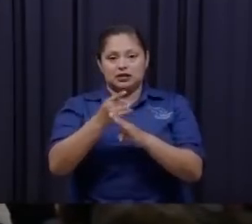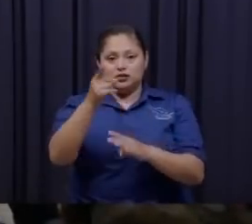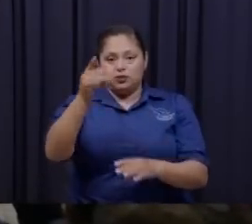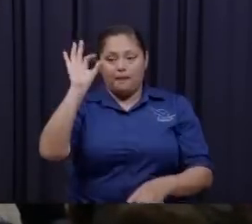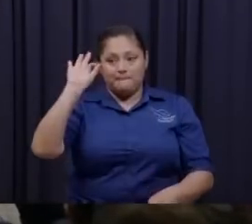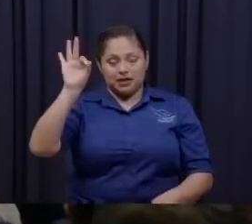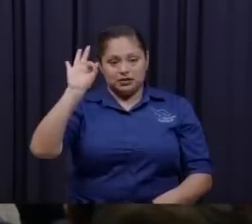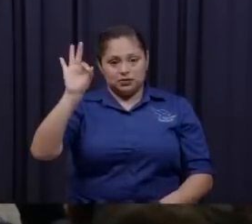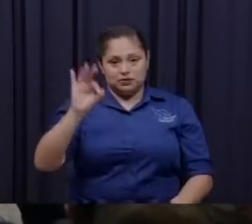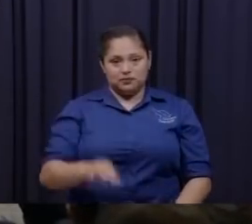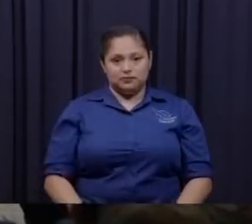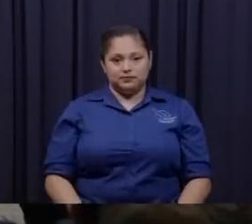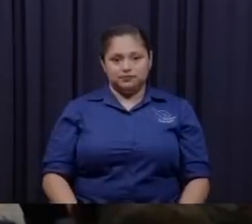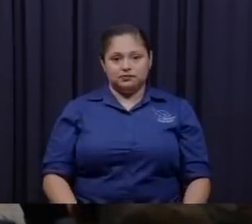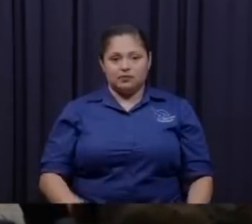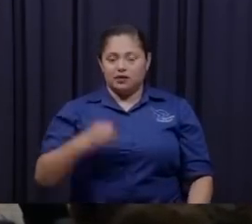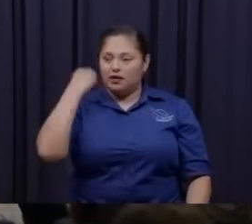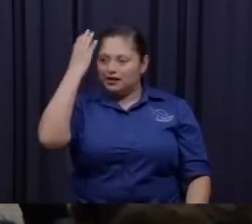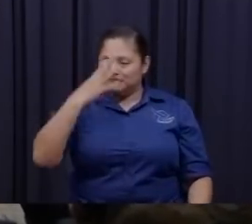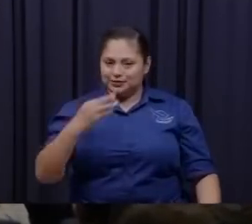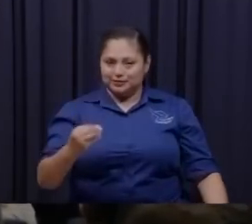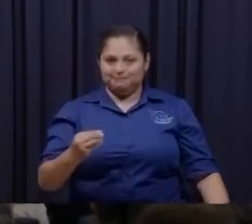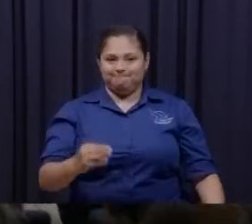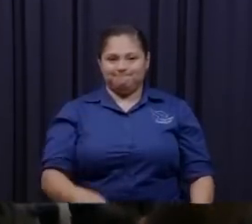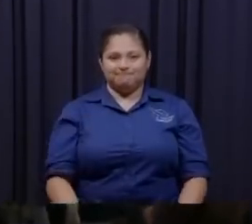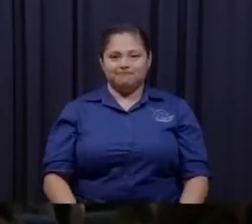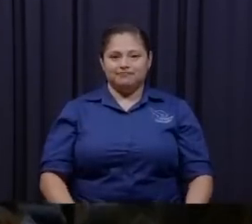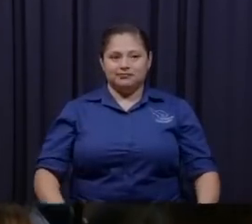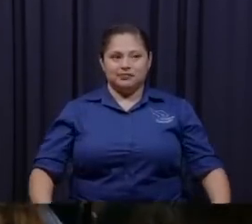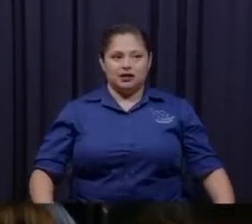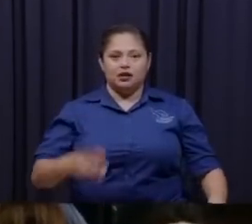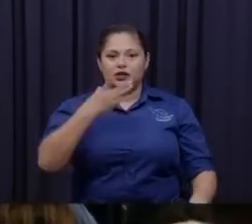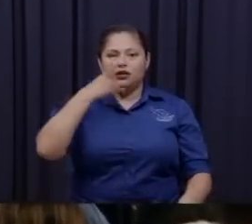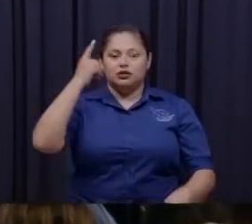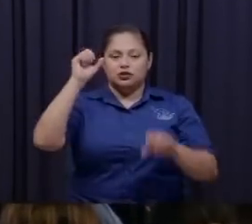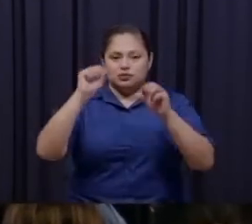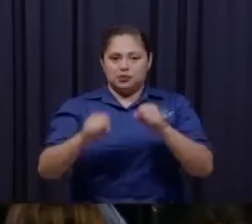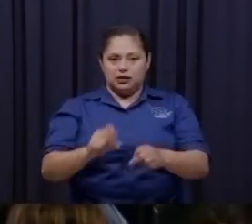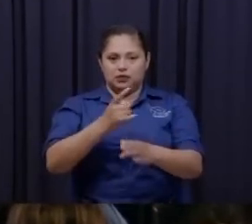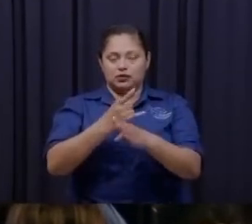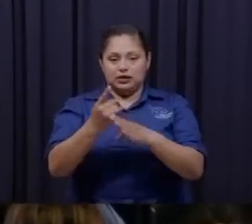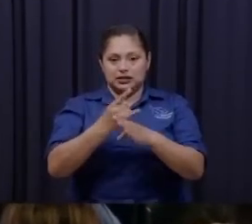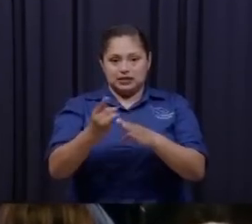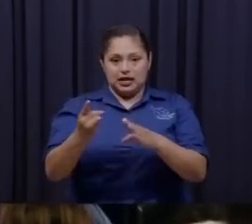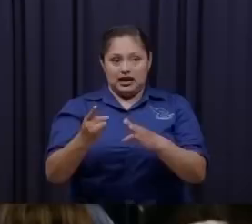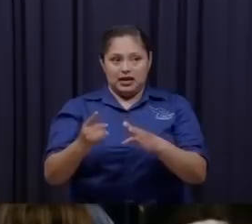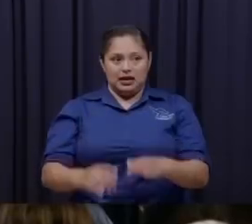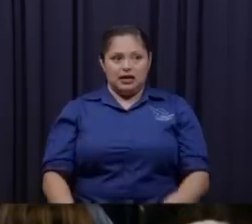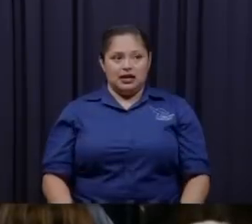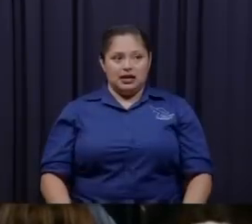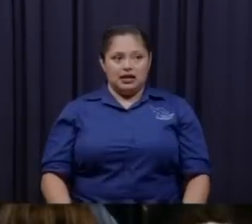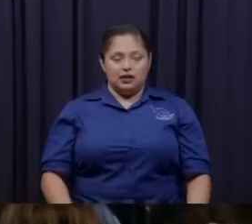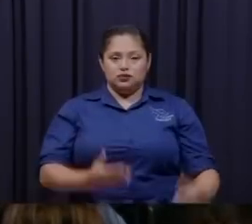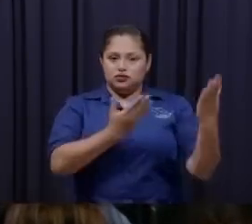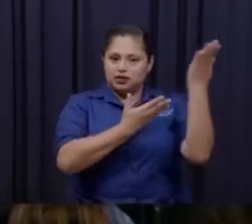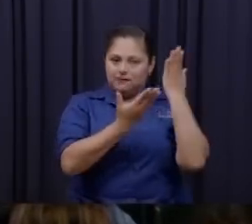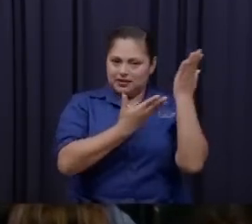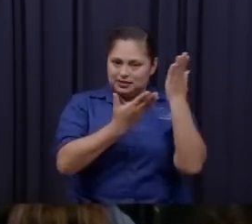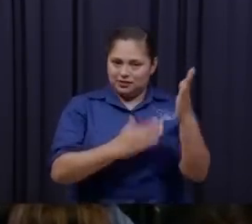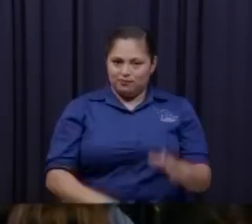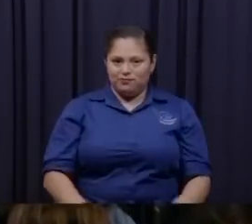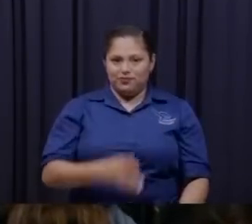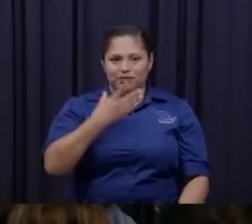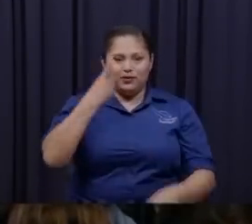ser un padre espiritual. Dios puede utilizar directamente en un servicio. Dios